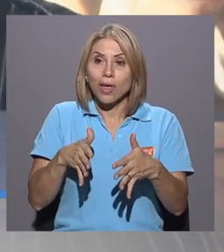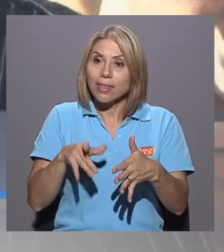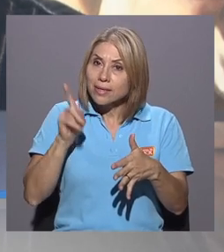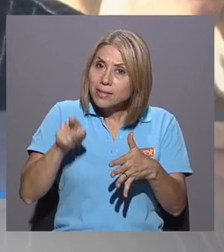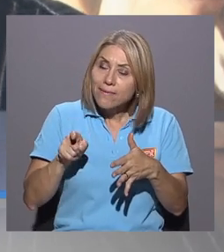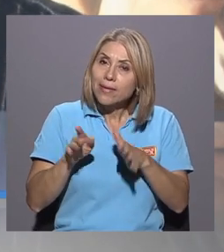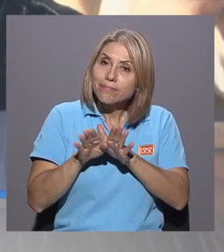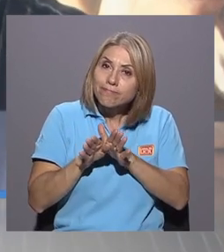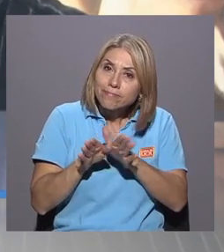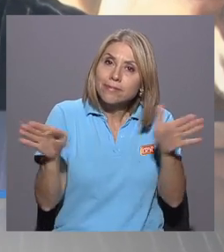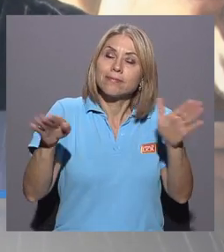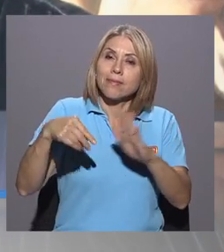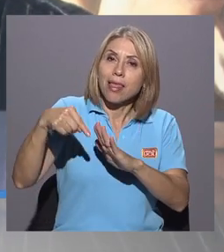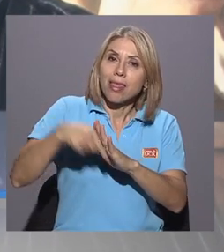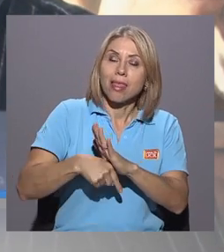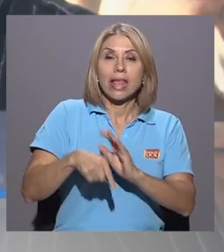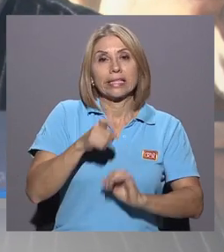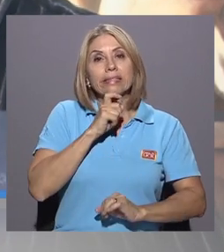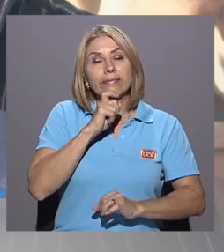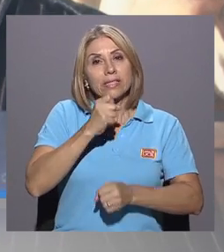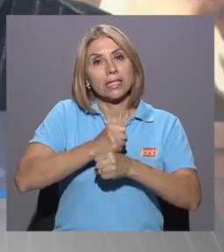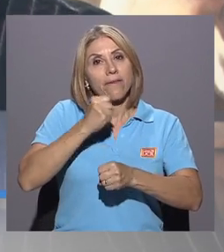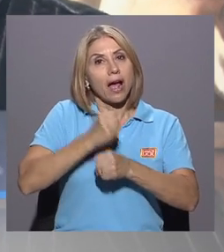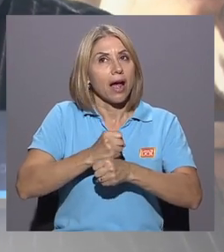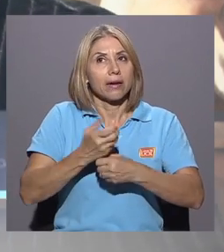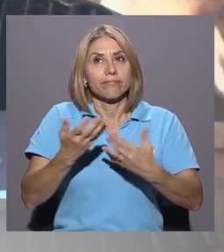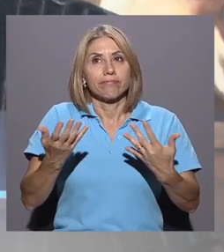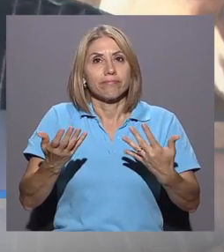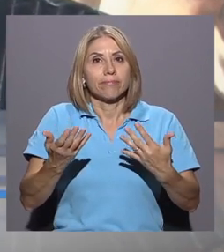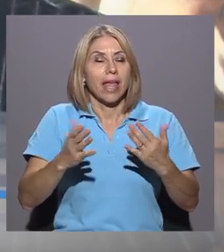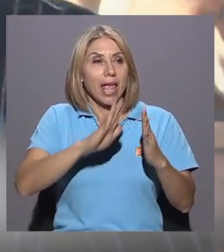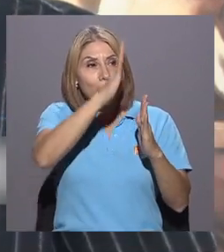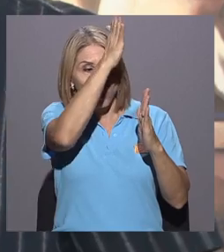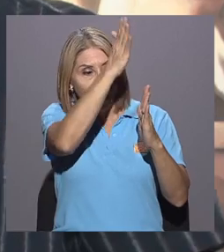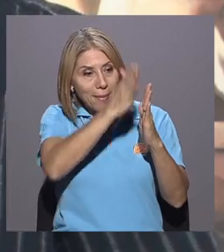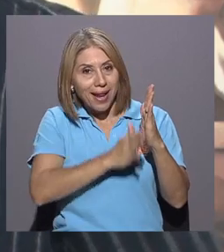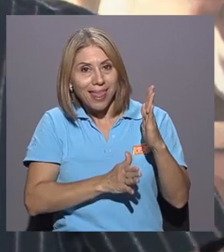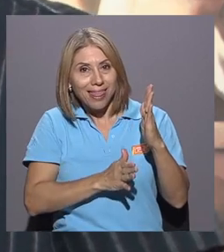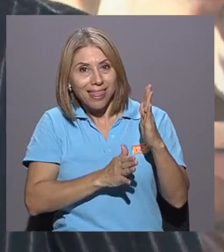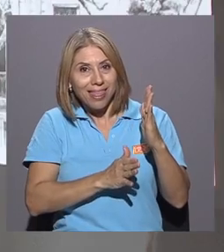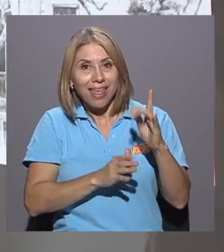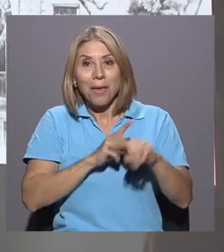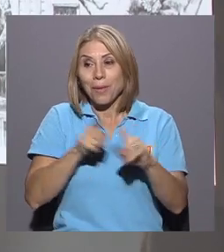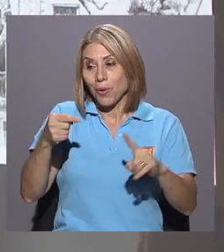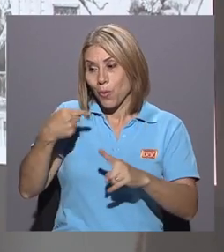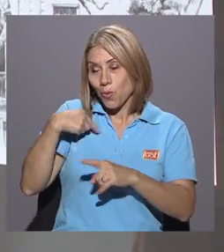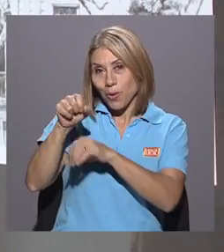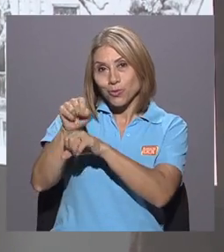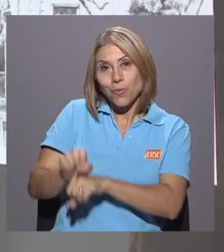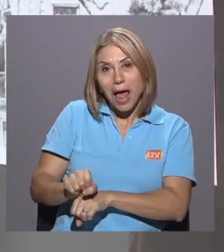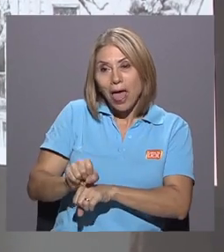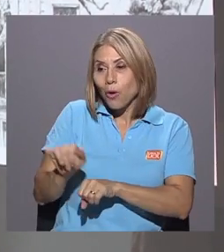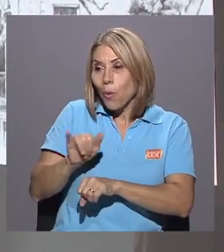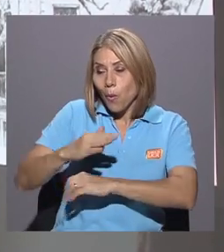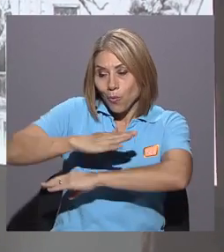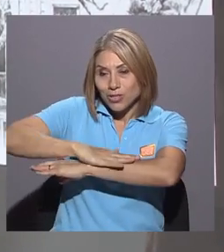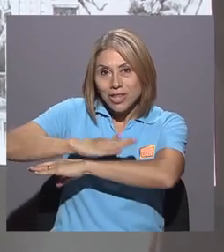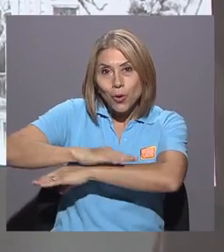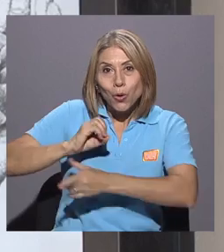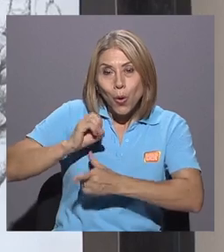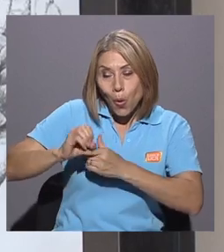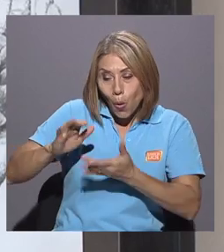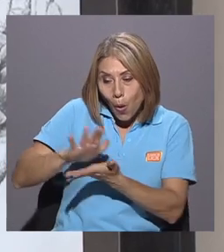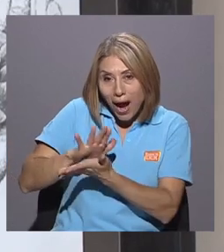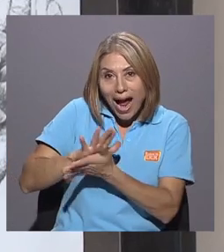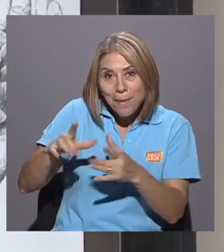algo demasiado difícil trabajar en una pared a lo que está uno acostumbrado, que es como un escritorio en una hojita pequeña. El museo alberga